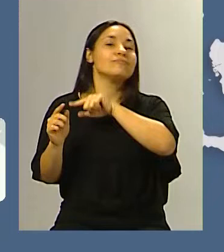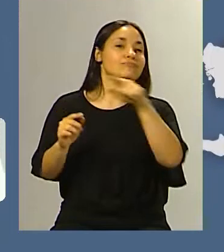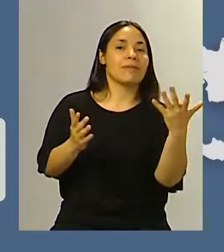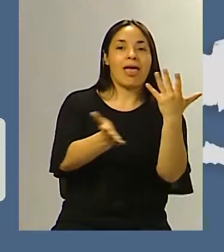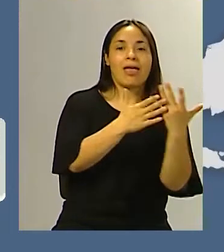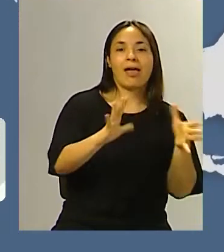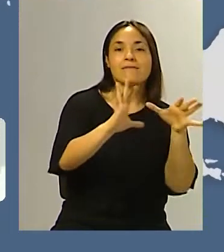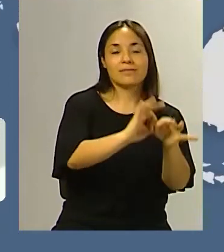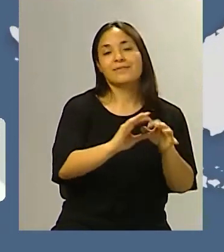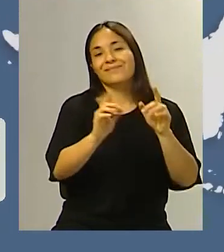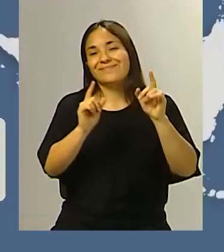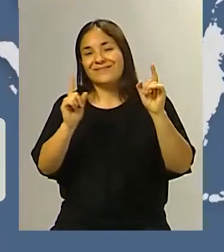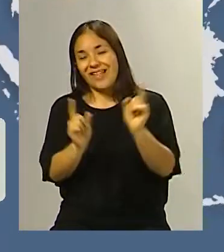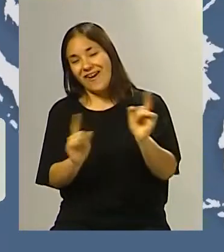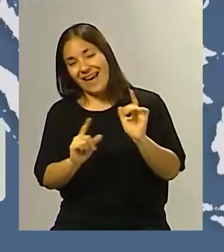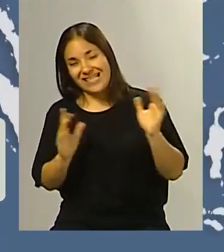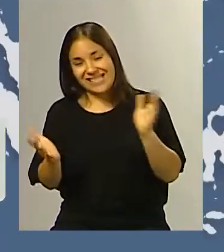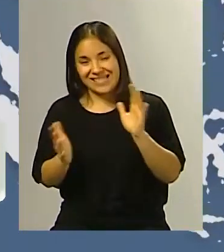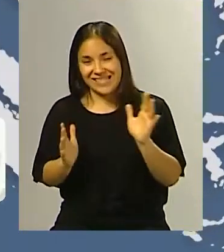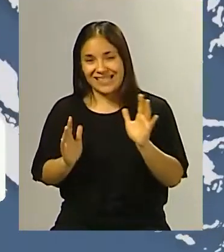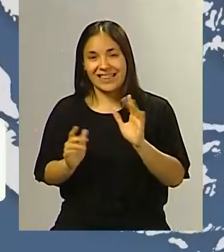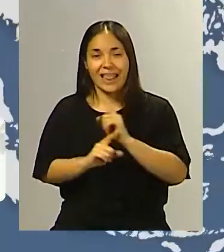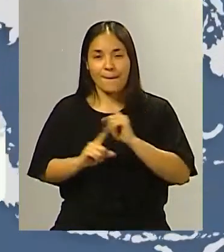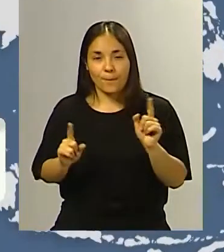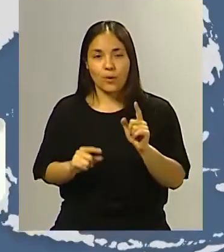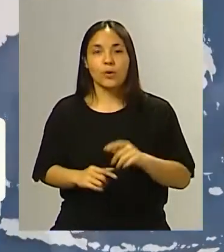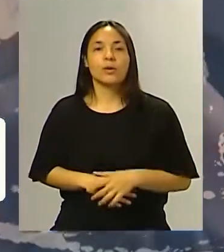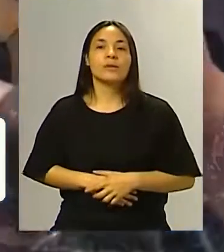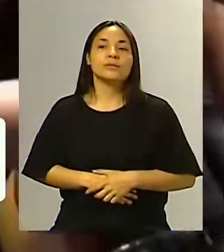izquierda, justamente por lo que decía anteriormente. Sí.